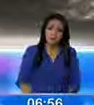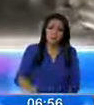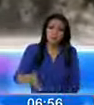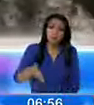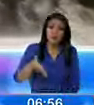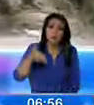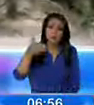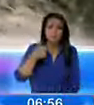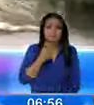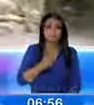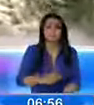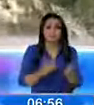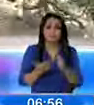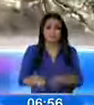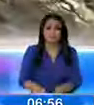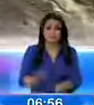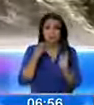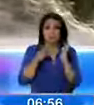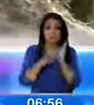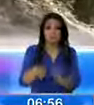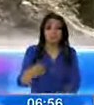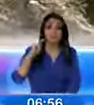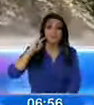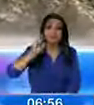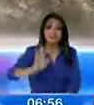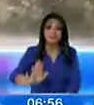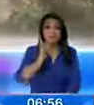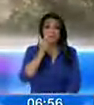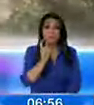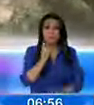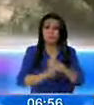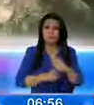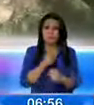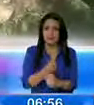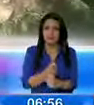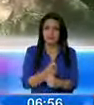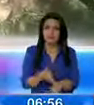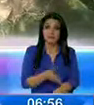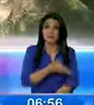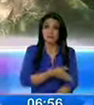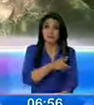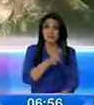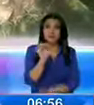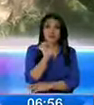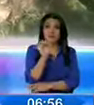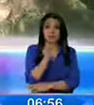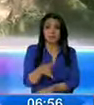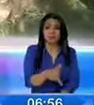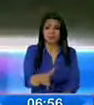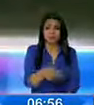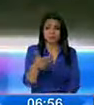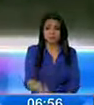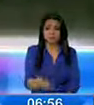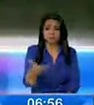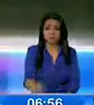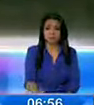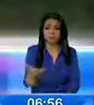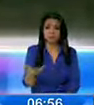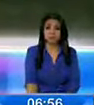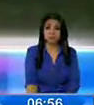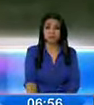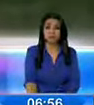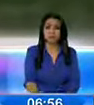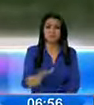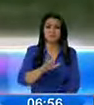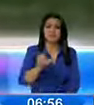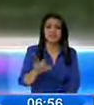vida. Este sería el caso de una niña de aproximadamente 11 años que murió luego que el vehículo en el que se encontraba cayó a una quebrada de